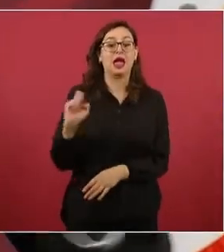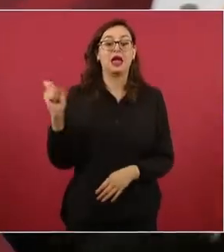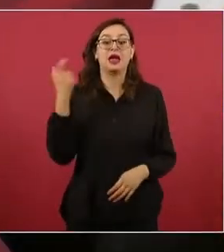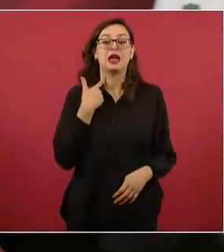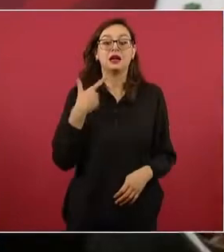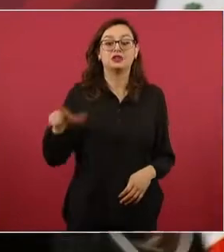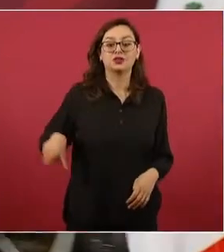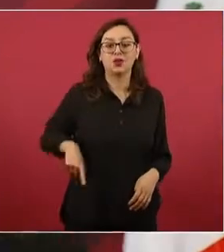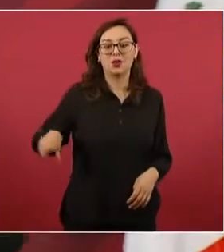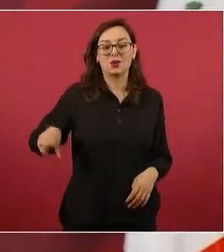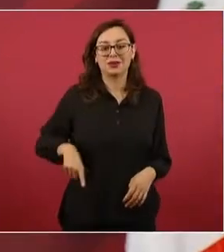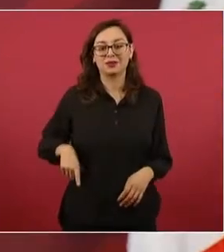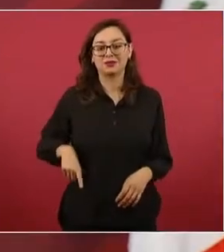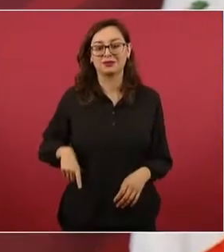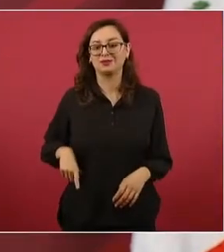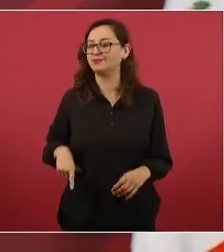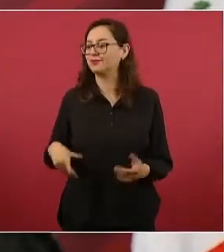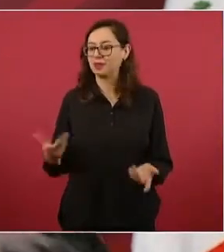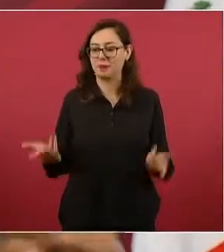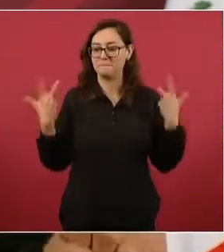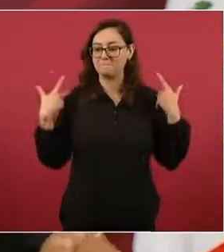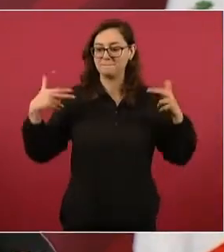llamada reforma educativa fue